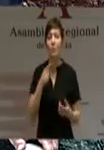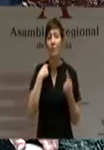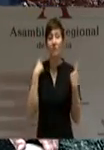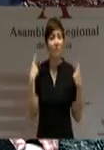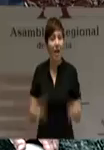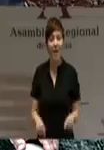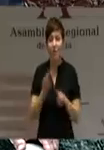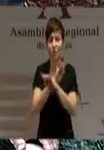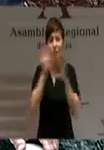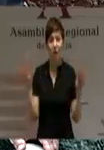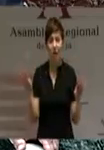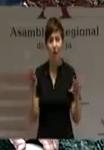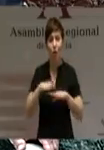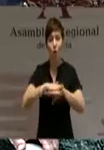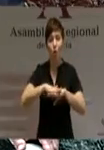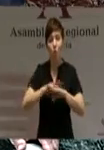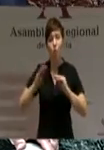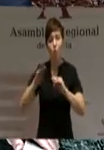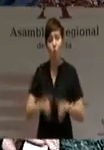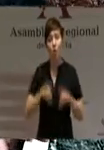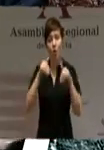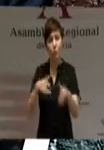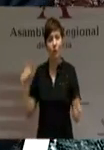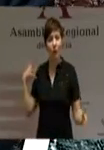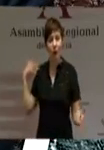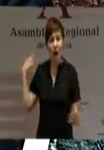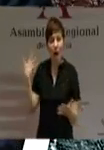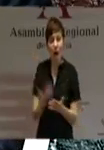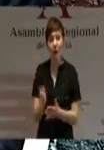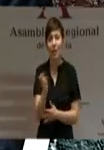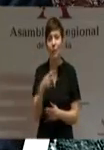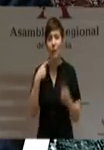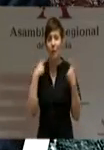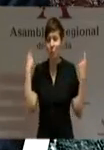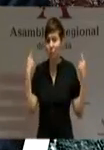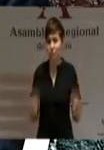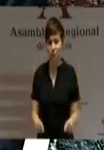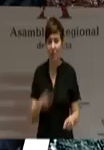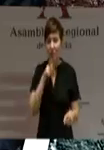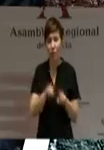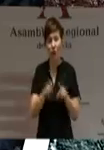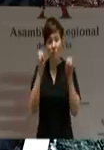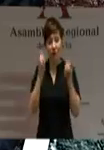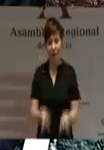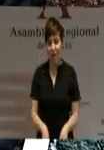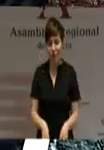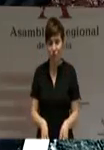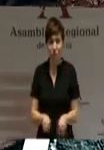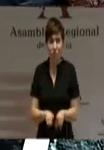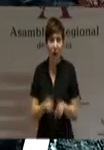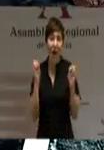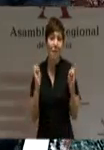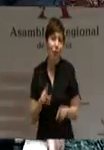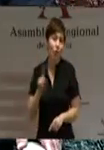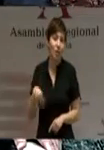y económica que ha vivido la región en su reciente historia. Su dimisión es un abandono en toda regla. De